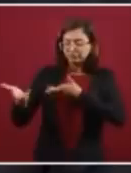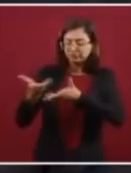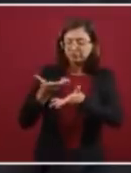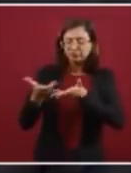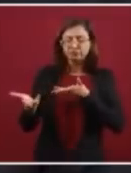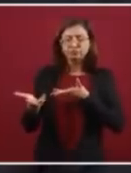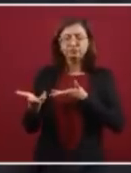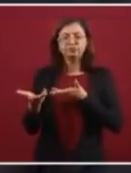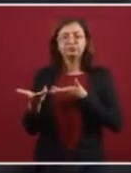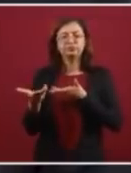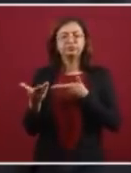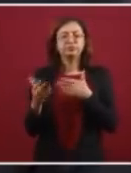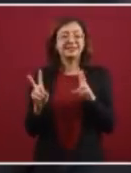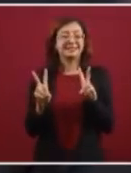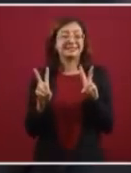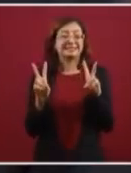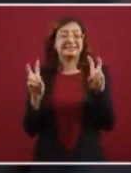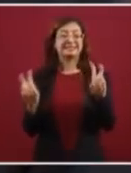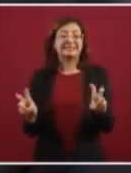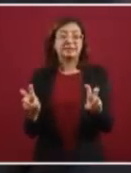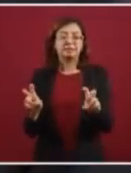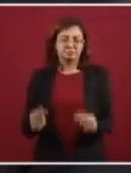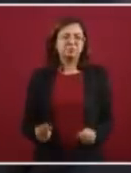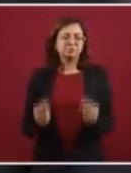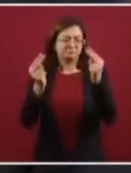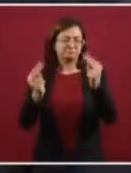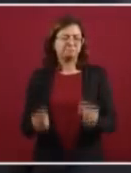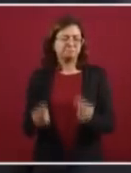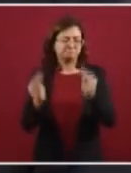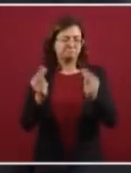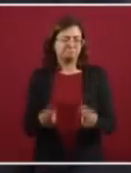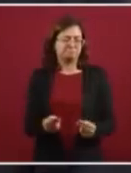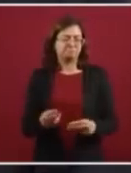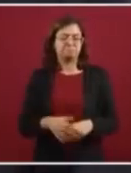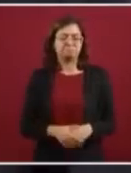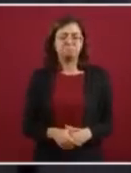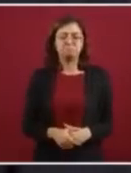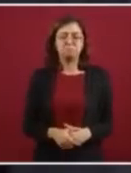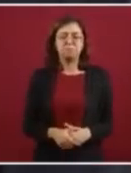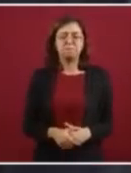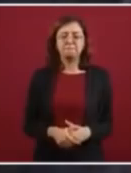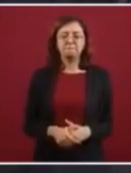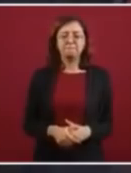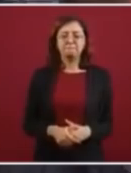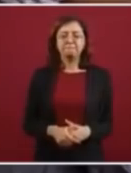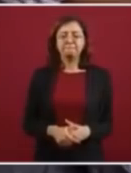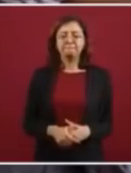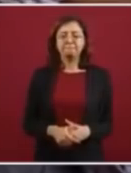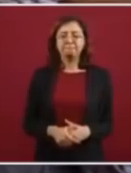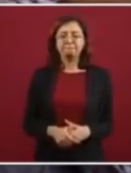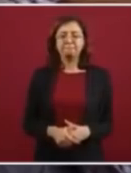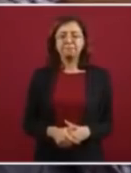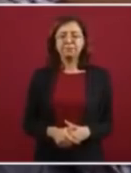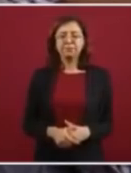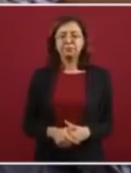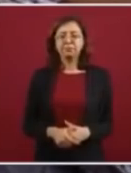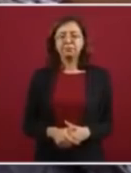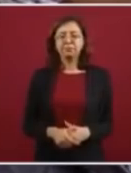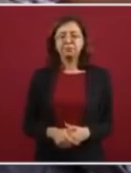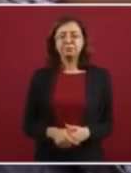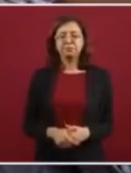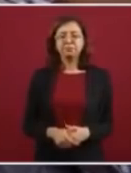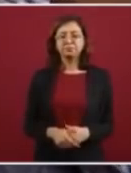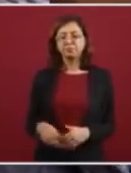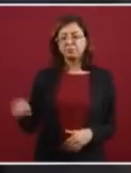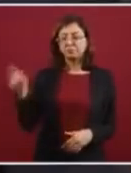sobre todo en materia comercial. Ellos son expertos